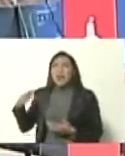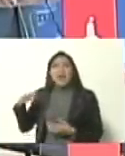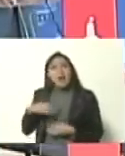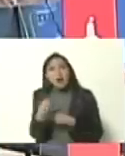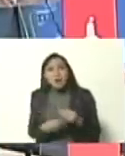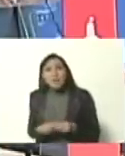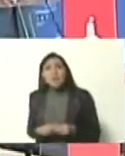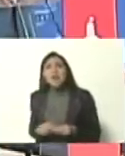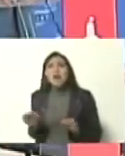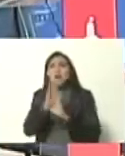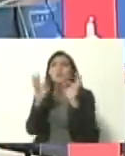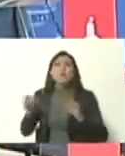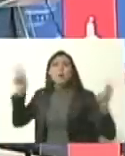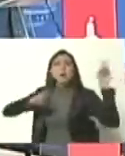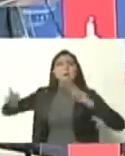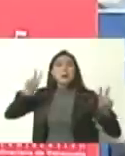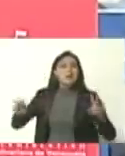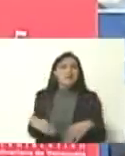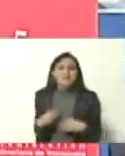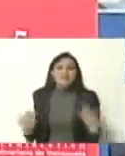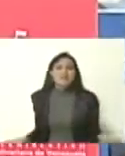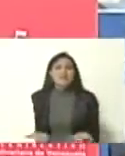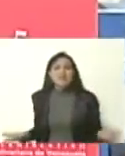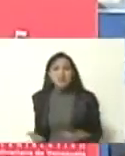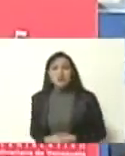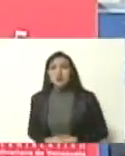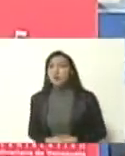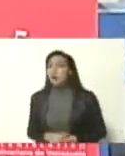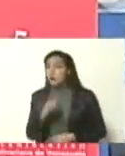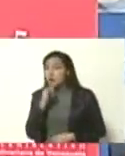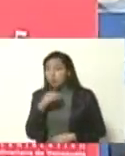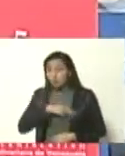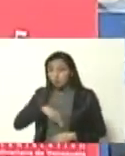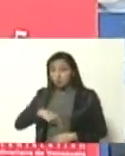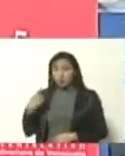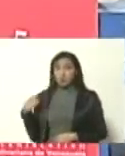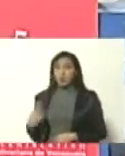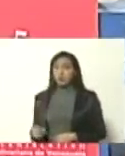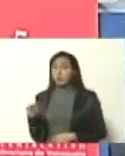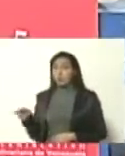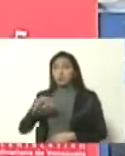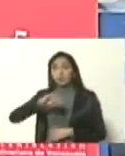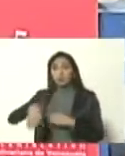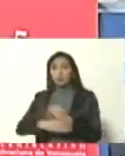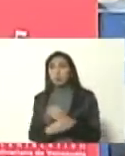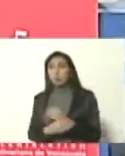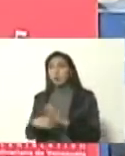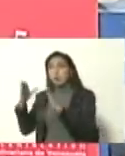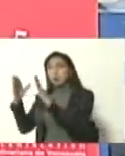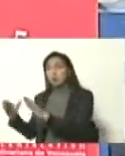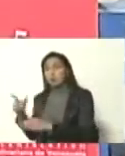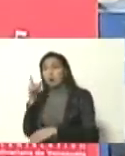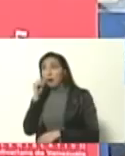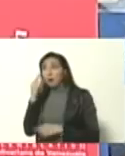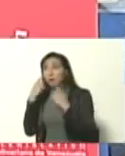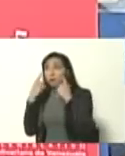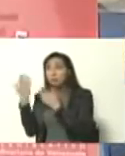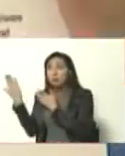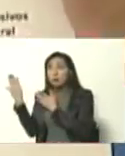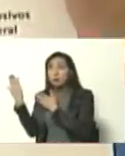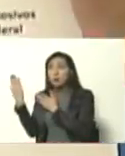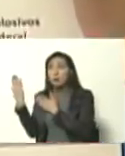todo, no hay ninguna otra razón. La información que tenemos, Marcos, es que este señor, Mariano José Ugarte Morillo, lo escondió el